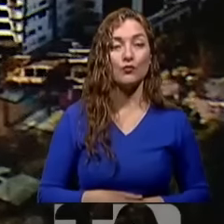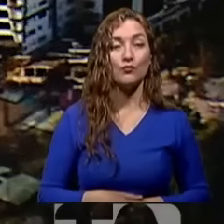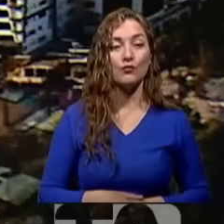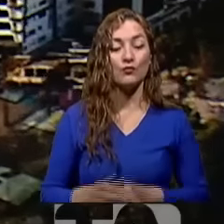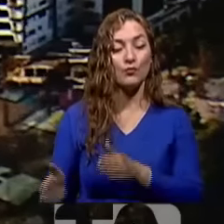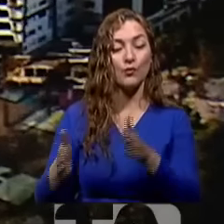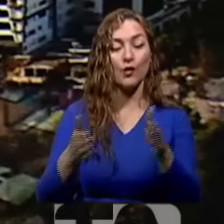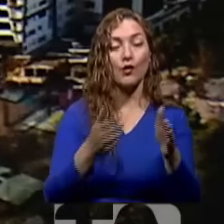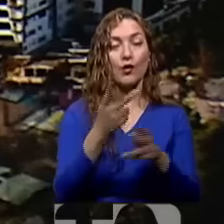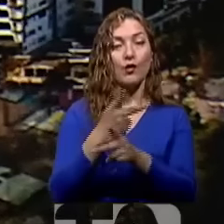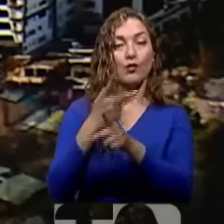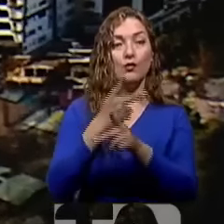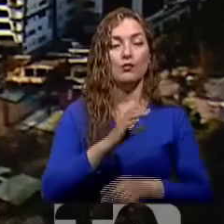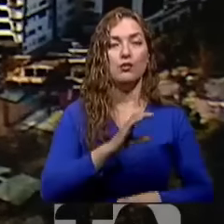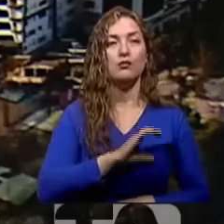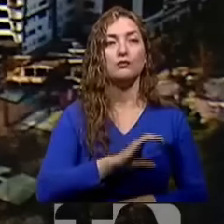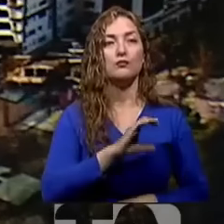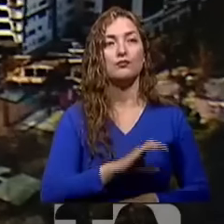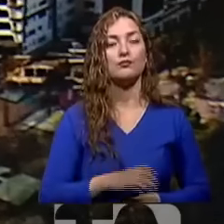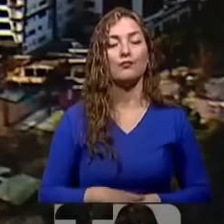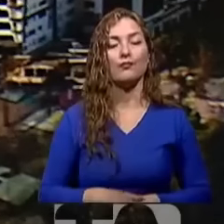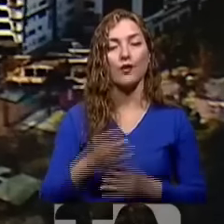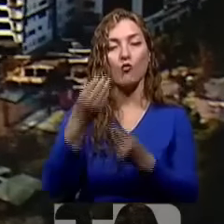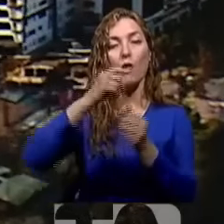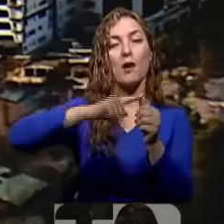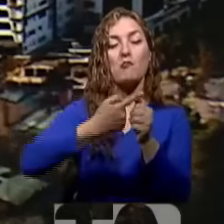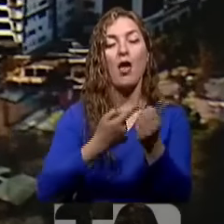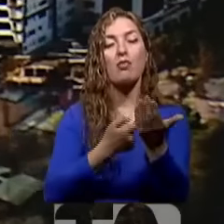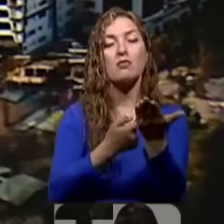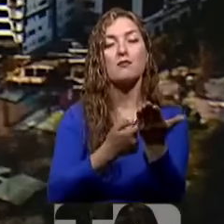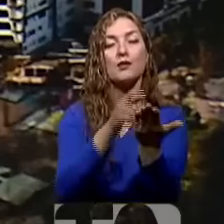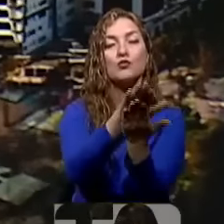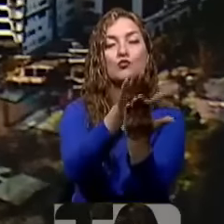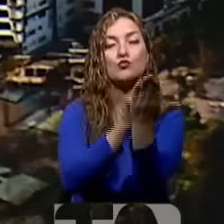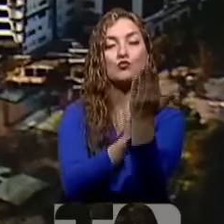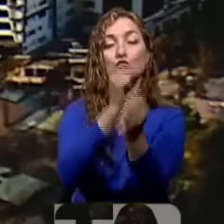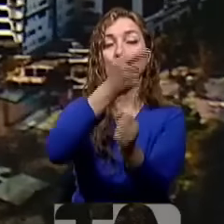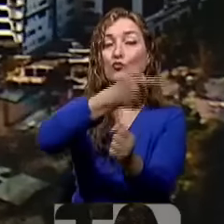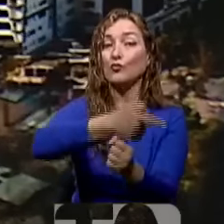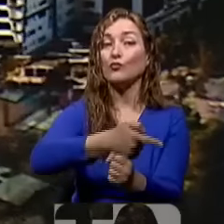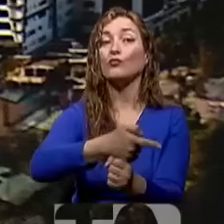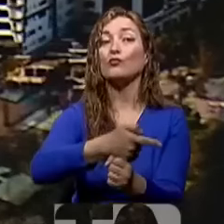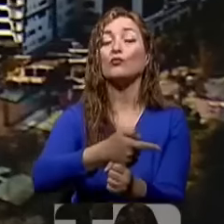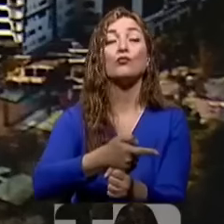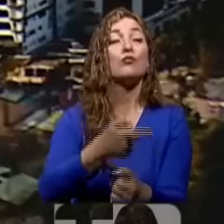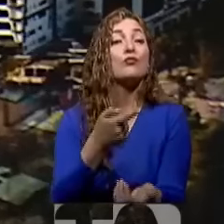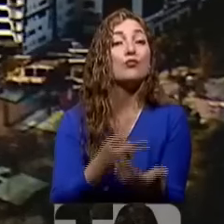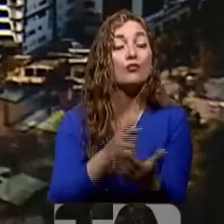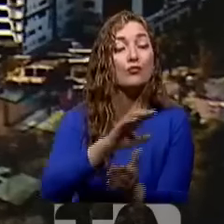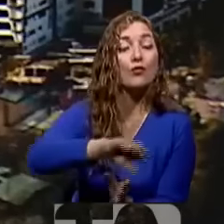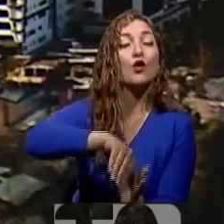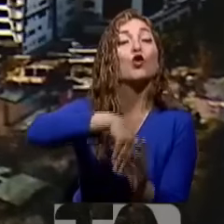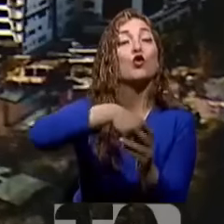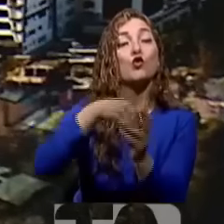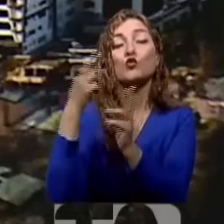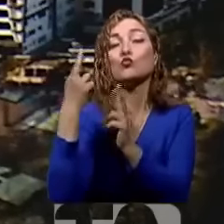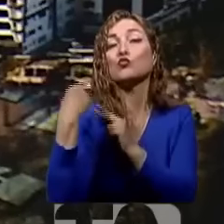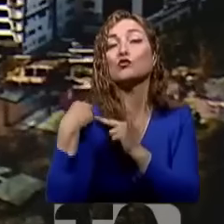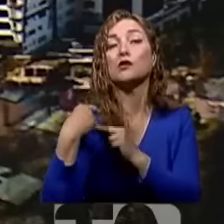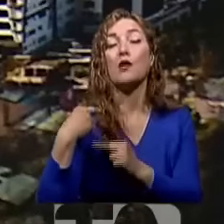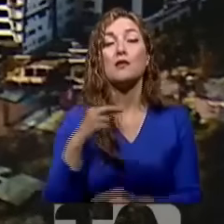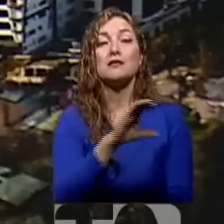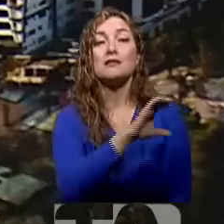Y también el Consejo Metropolitano conoció en primer debate un proyecto de ordenanza en el que se incluye la responsabilidad civil